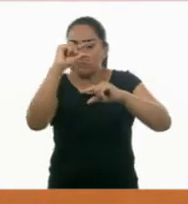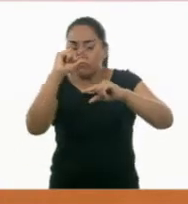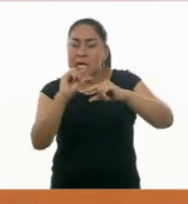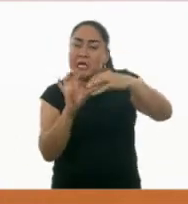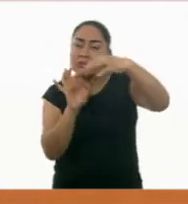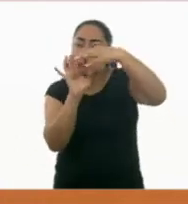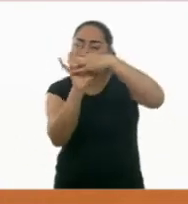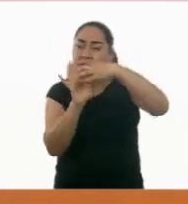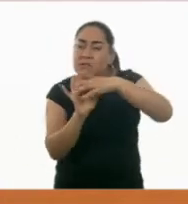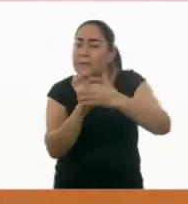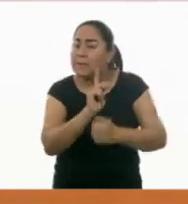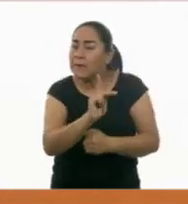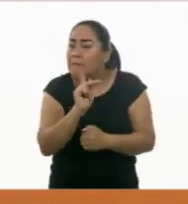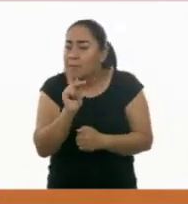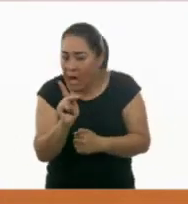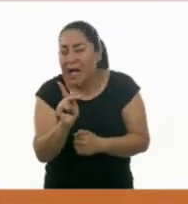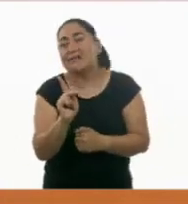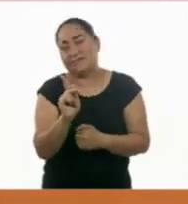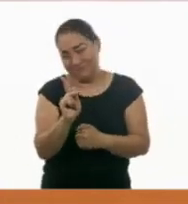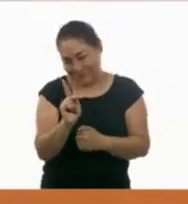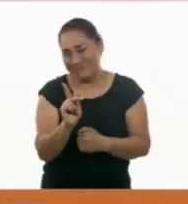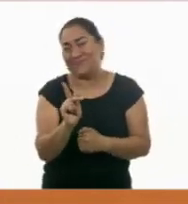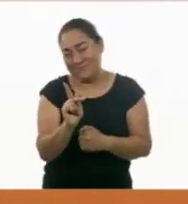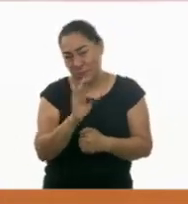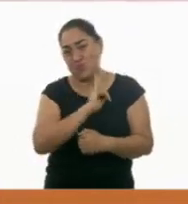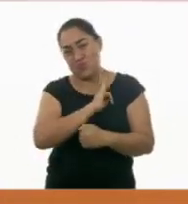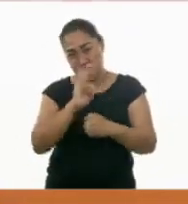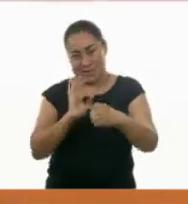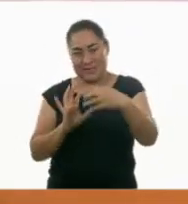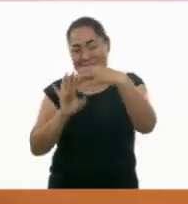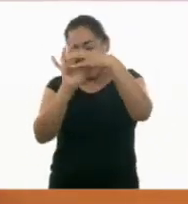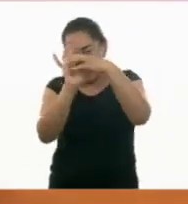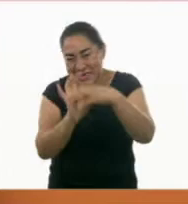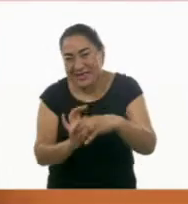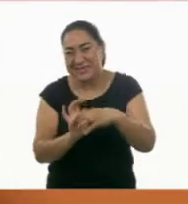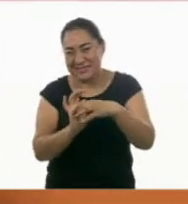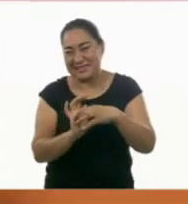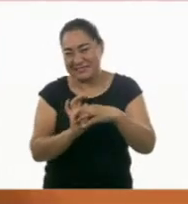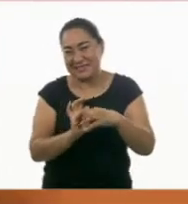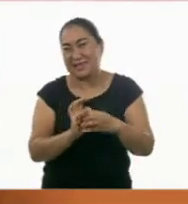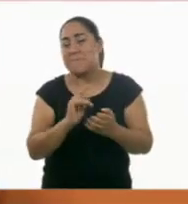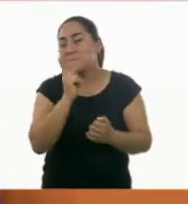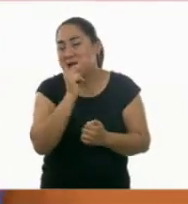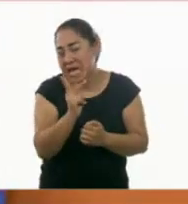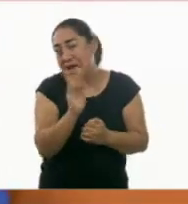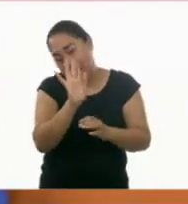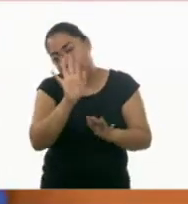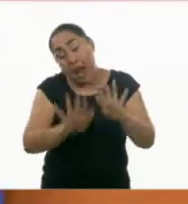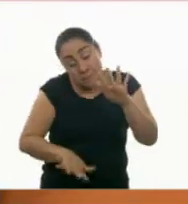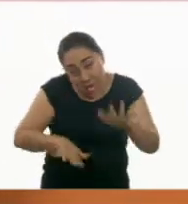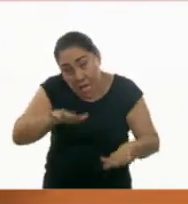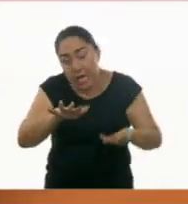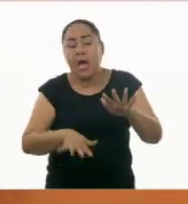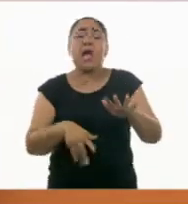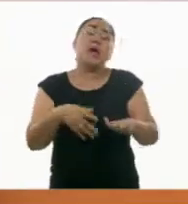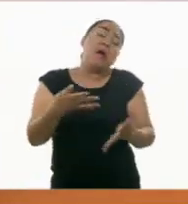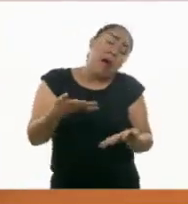muy parecidas y las podemos poner ahí, ¿verdad? Para que se oiga todo un ejemplar de palabras de juego, ¿verdad? Pero en ocasiones basta